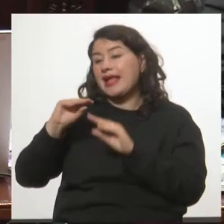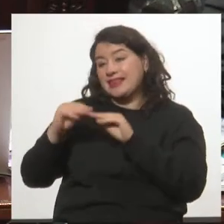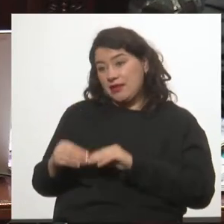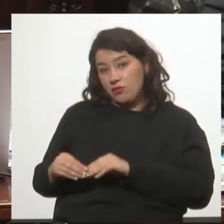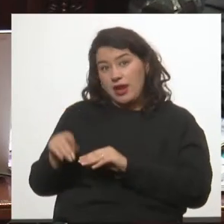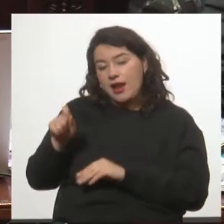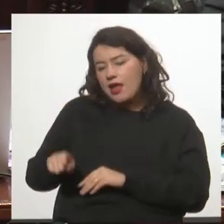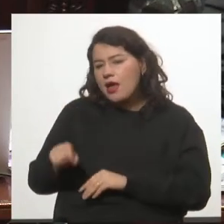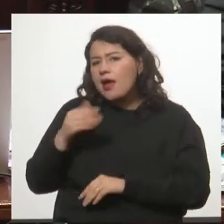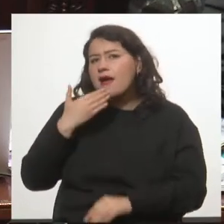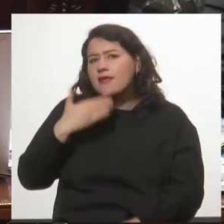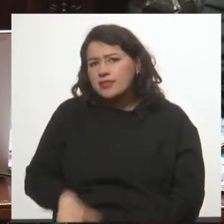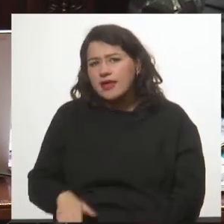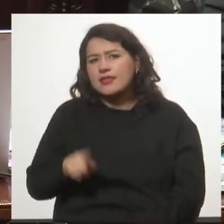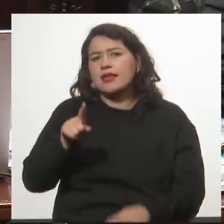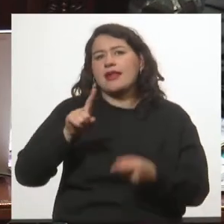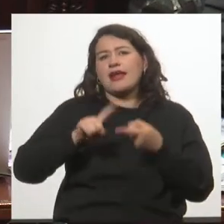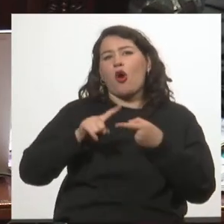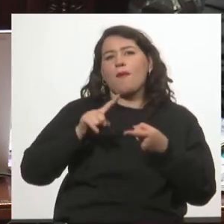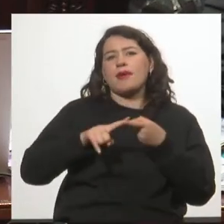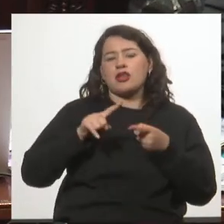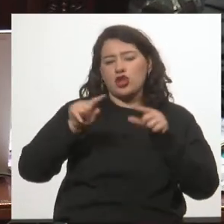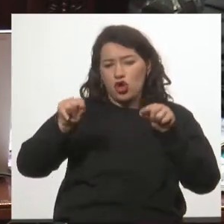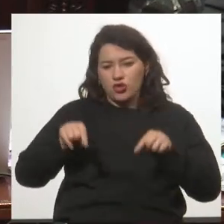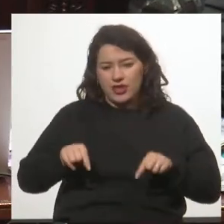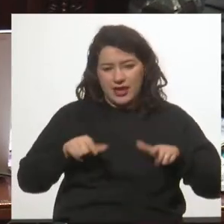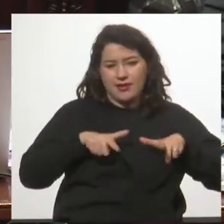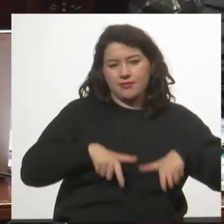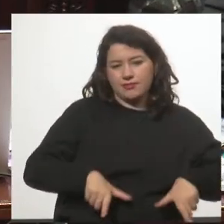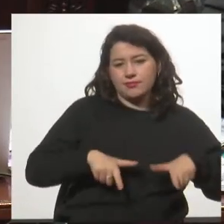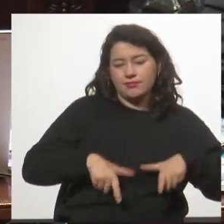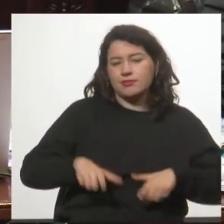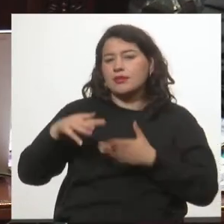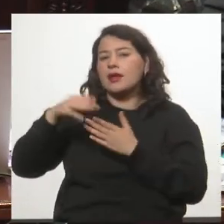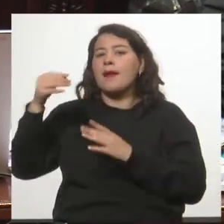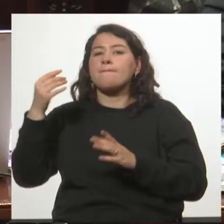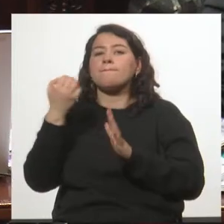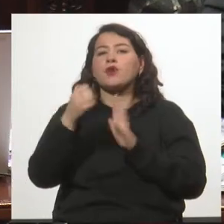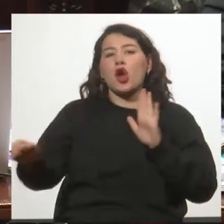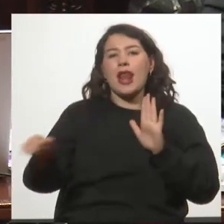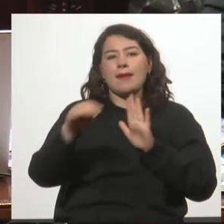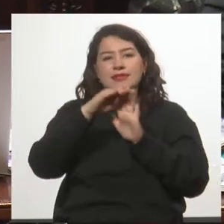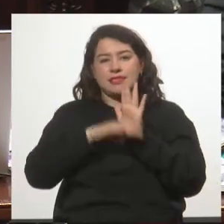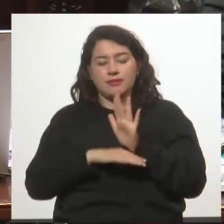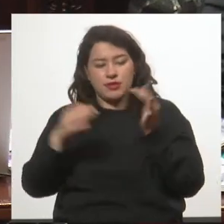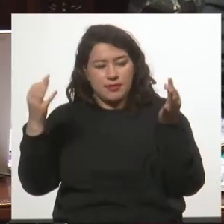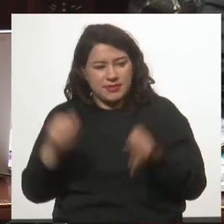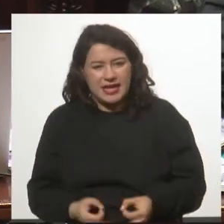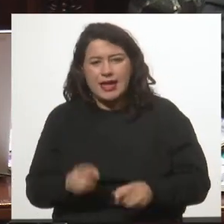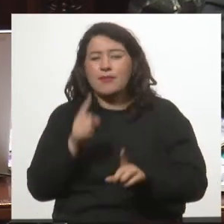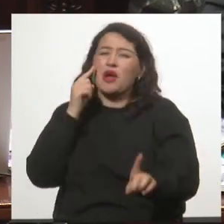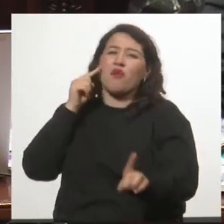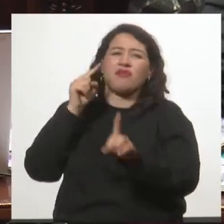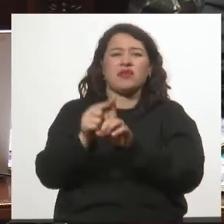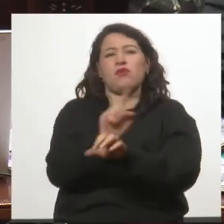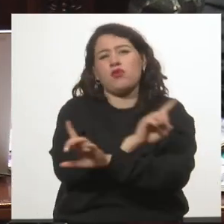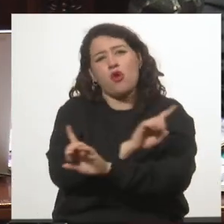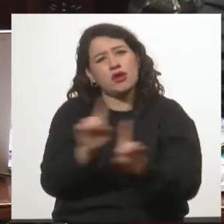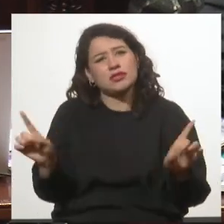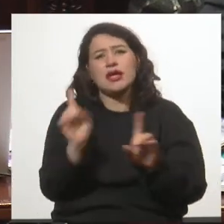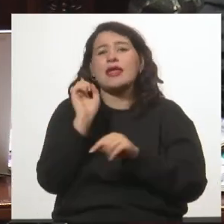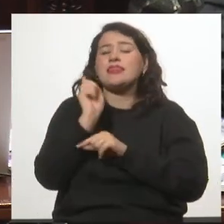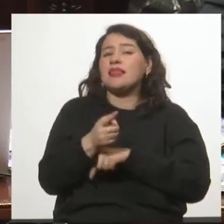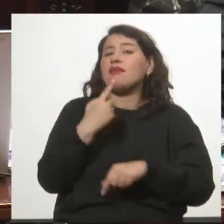celebración del convenio entre la intendencia y ante el viola el principio de especialidad al no estar dentro de los cometidos es necesario